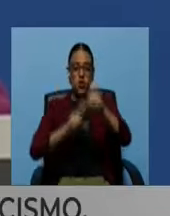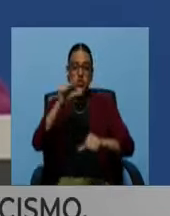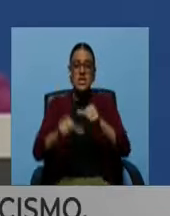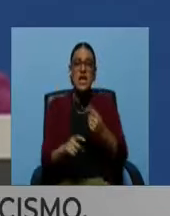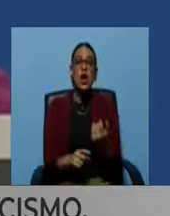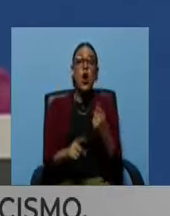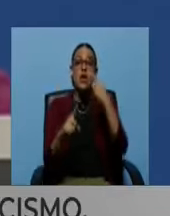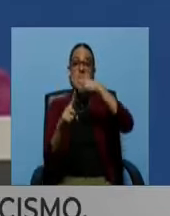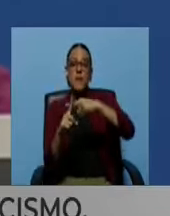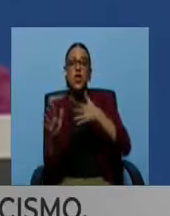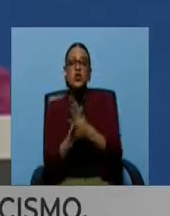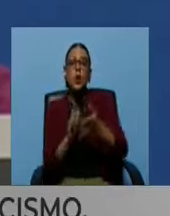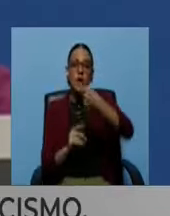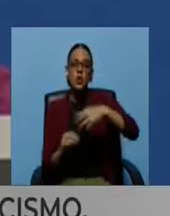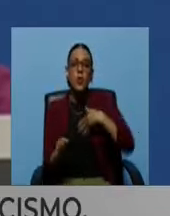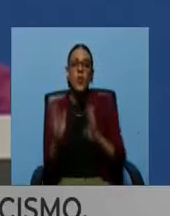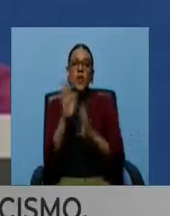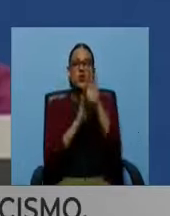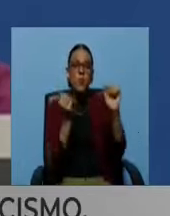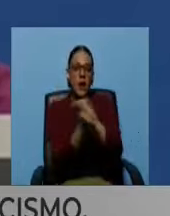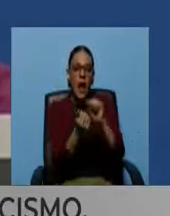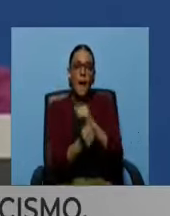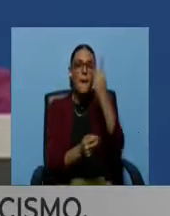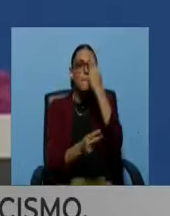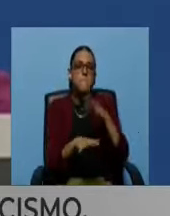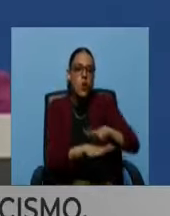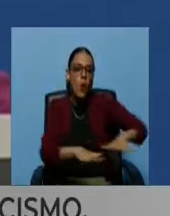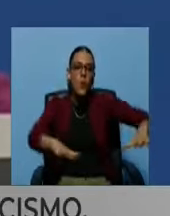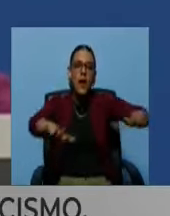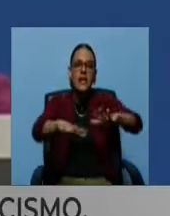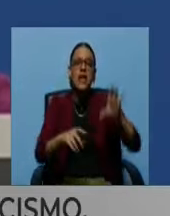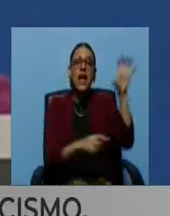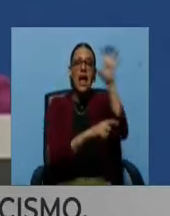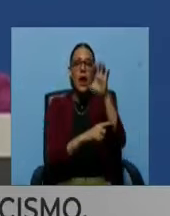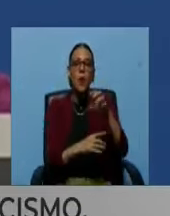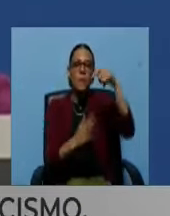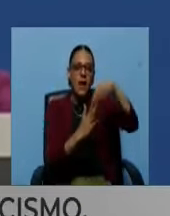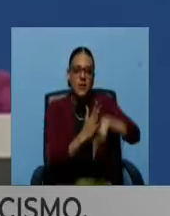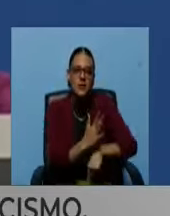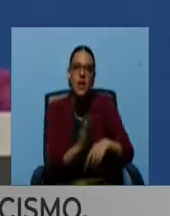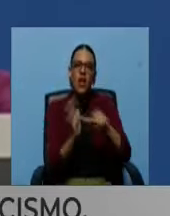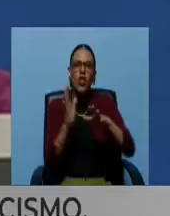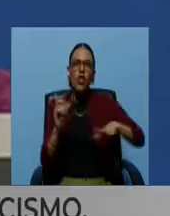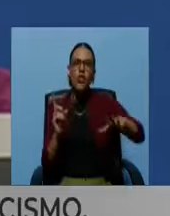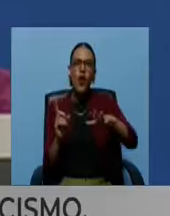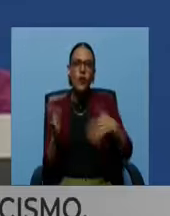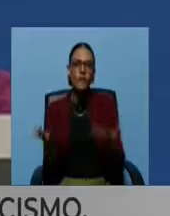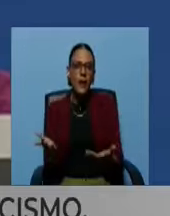superar las pobrezas en los países donde